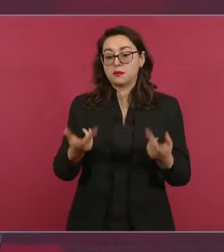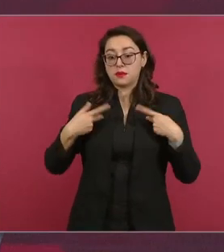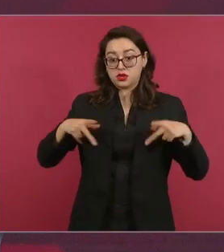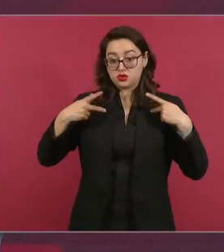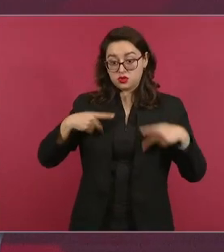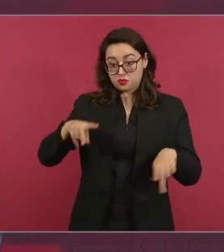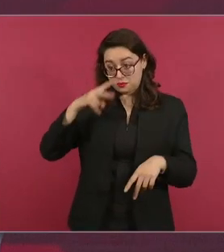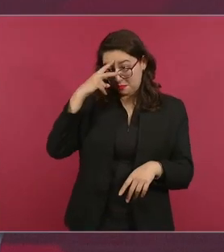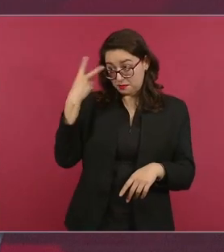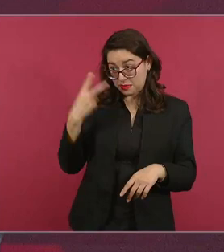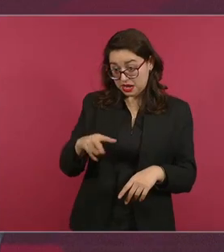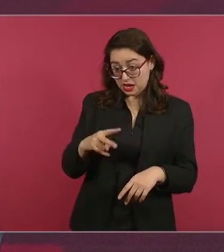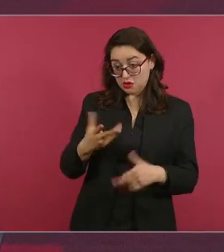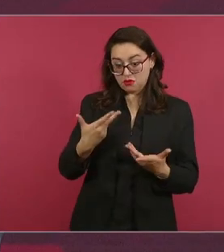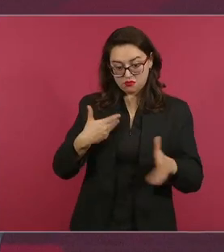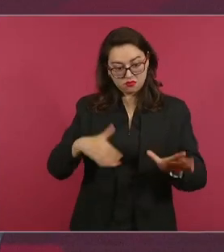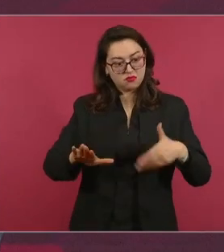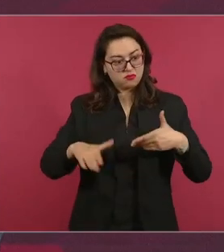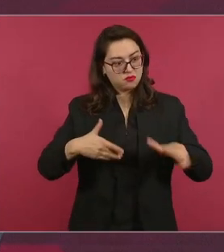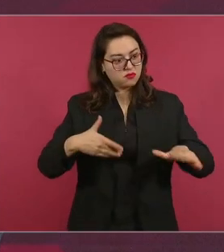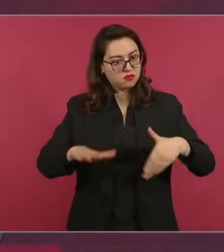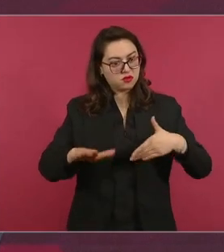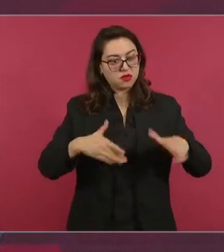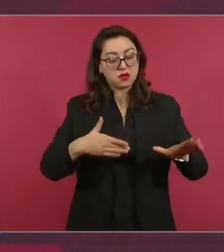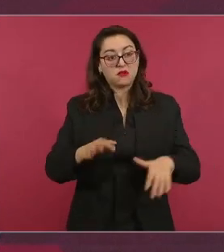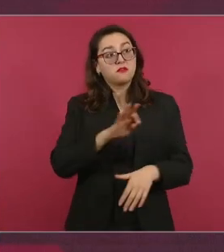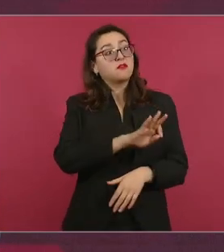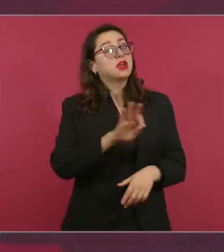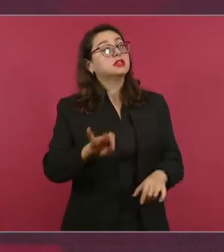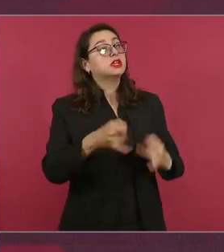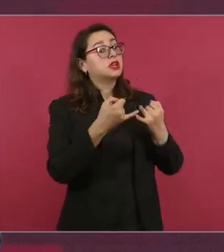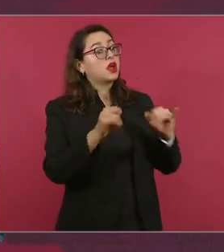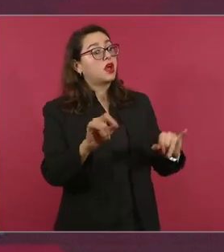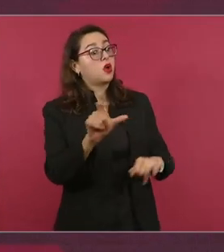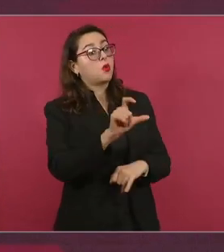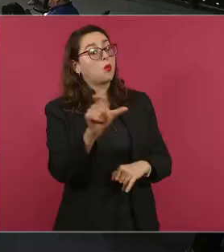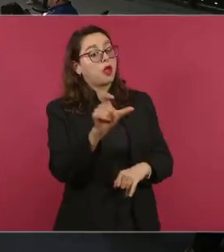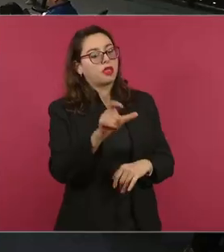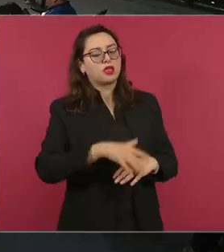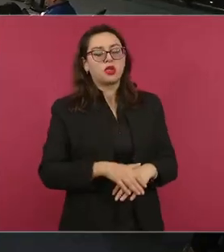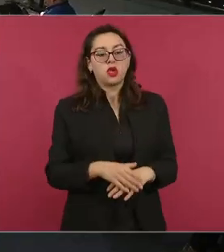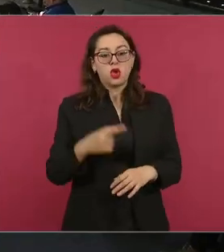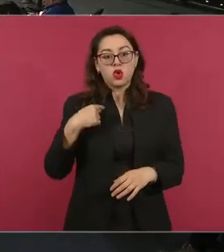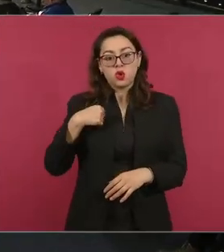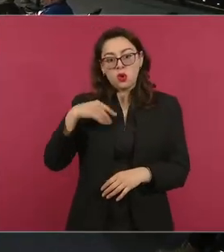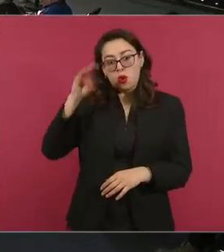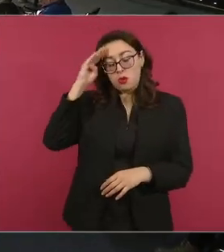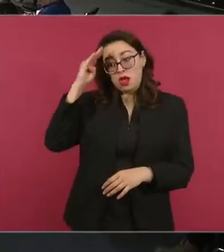¿Una fecha estimada de inauguración del camino? Yo espero que para…